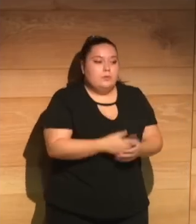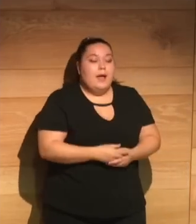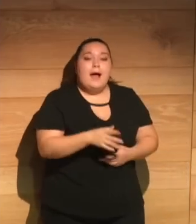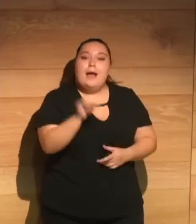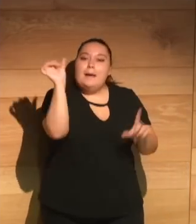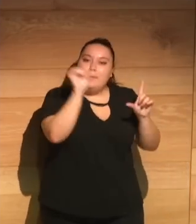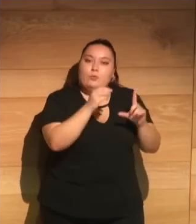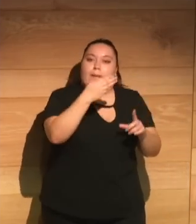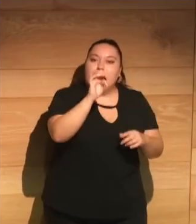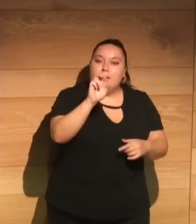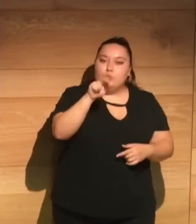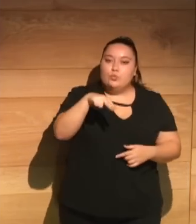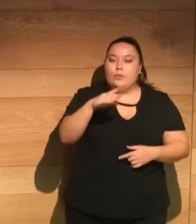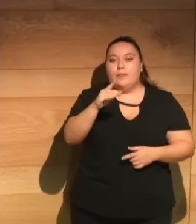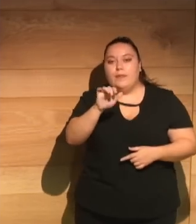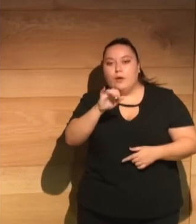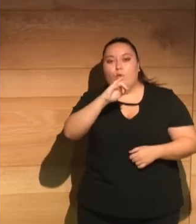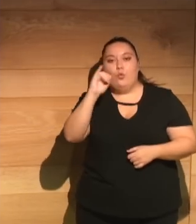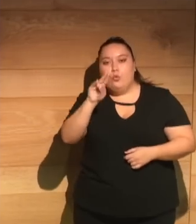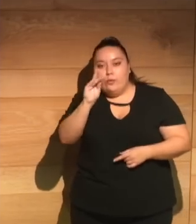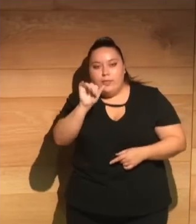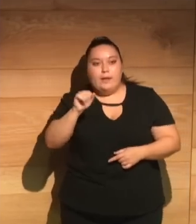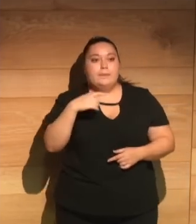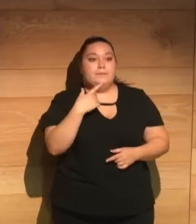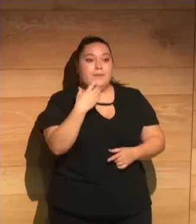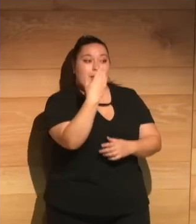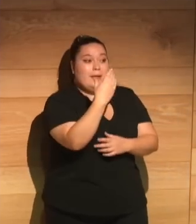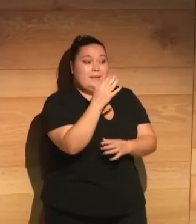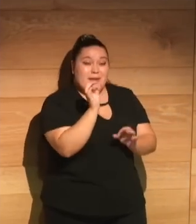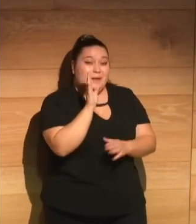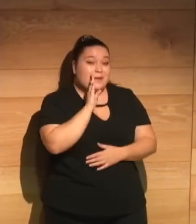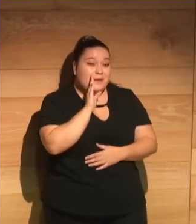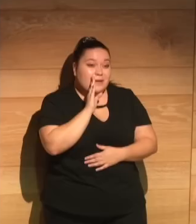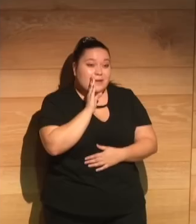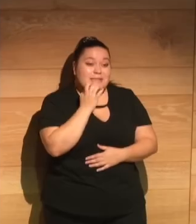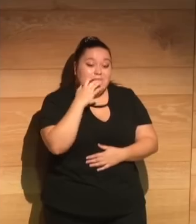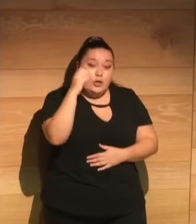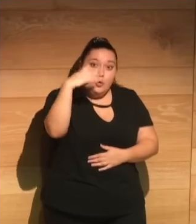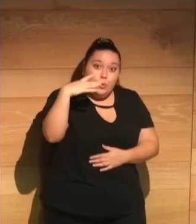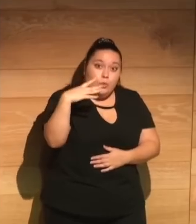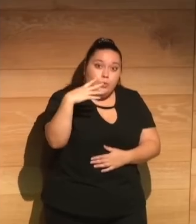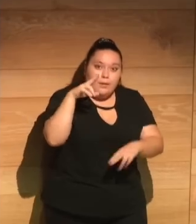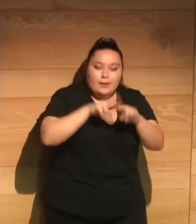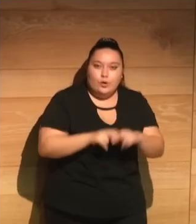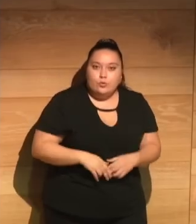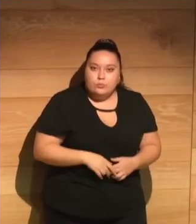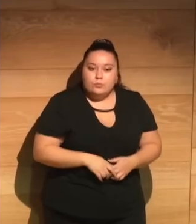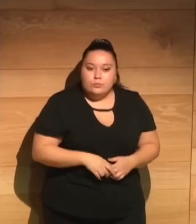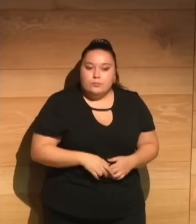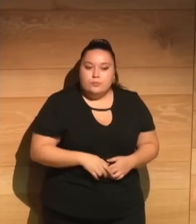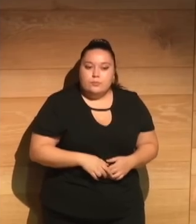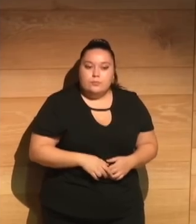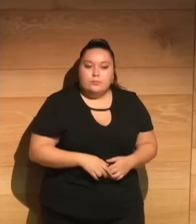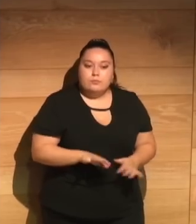Judea. Entonces, vale, Nietzsche parece ser que lo que dijo es el Betún de Judea, cuando le da la luz, se ennegrece. ¿Vale?